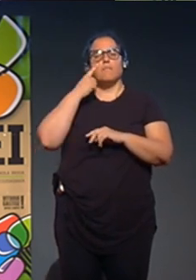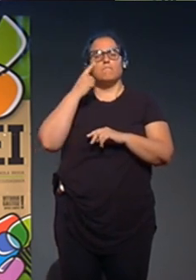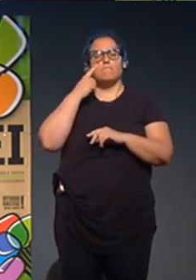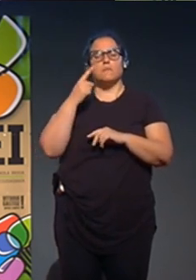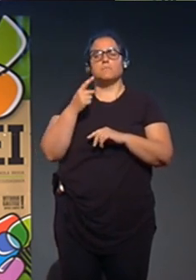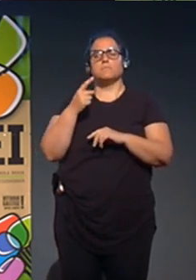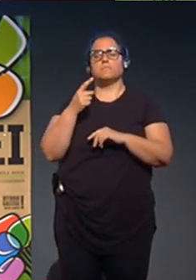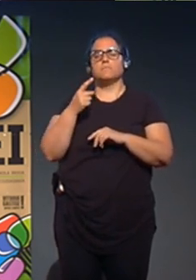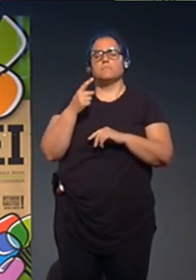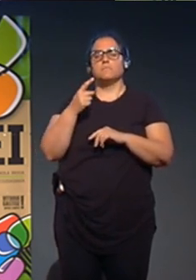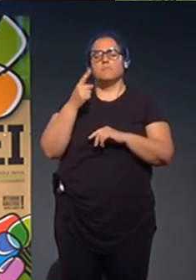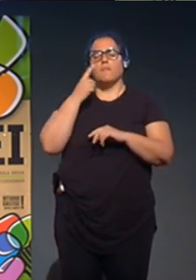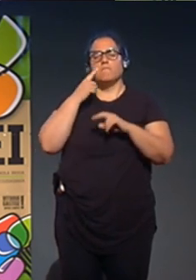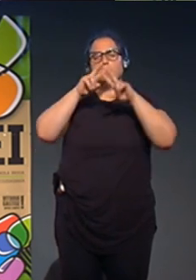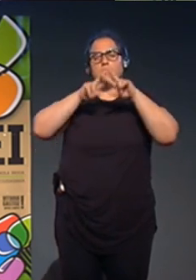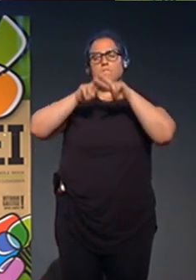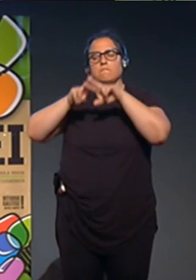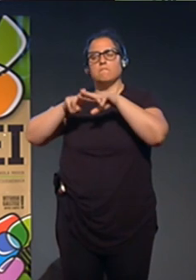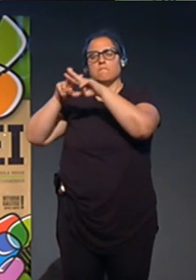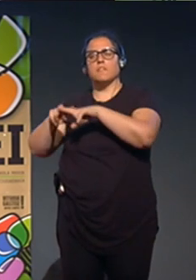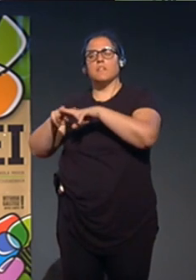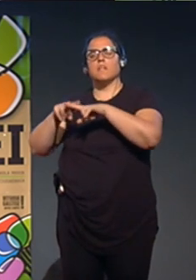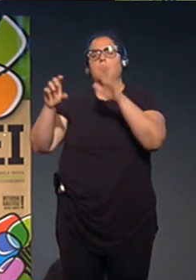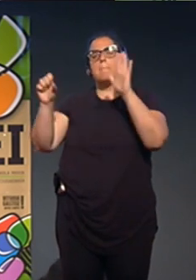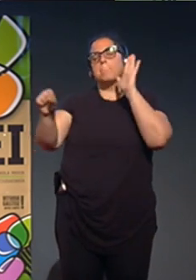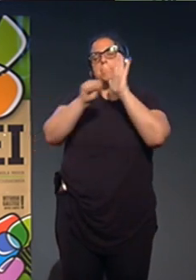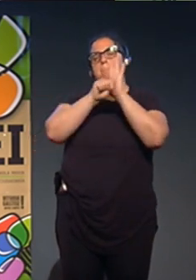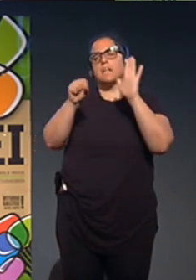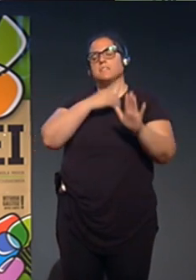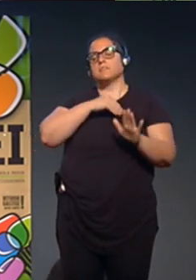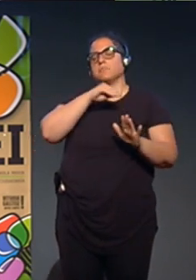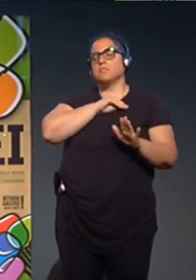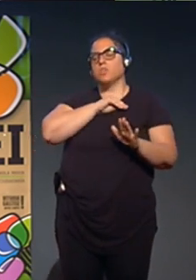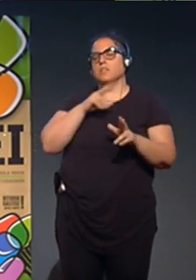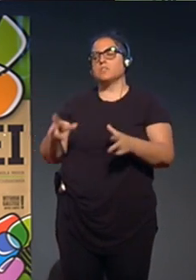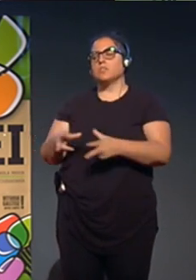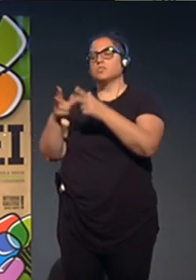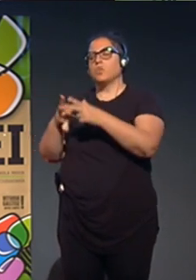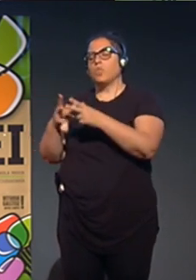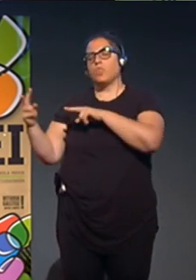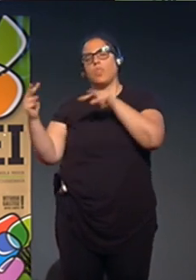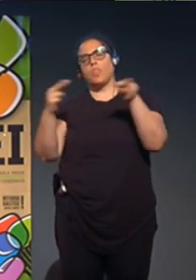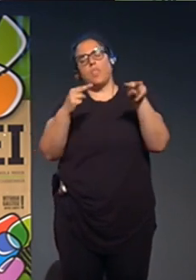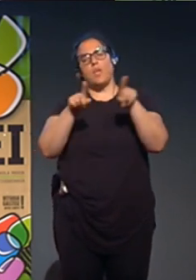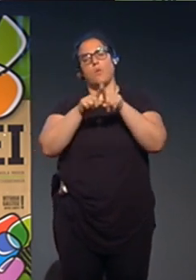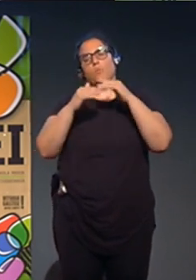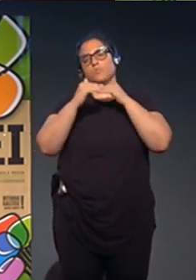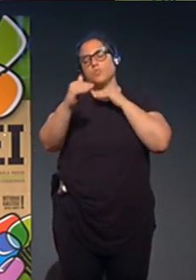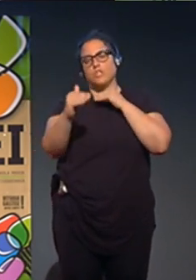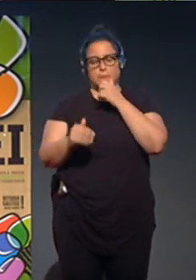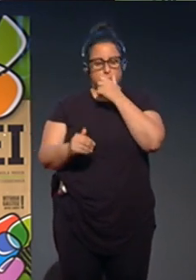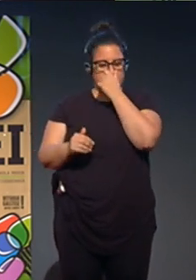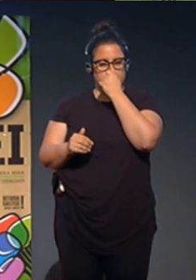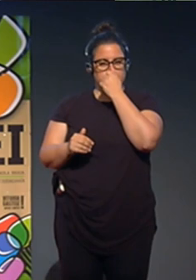las marcas españolas con una percepción de la sociedad e como que eran más sostenibles no eh